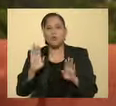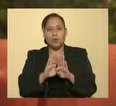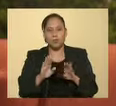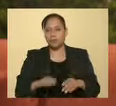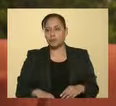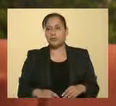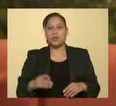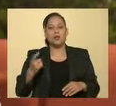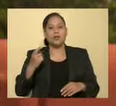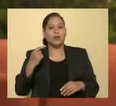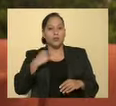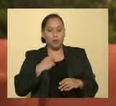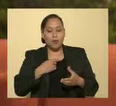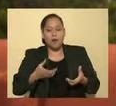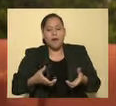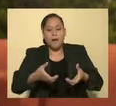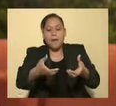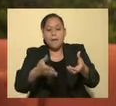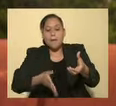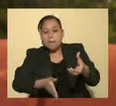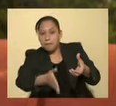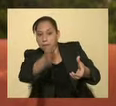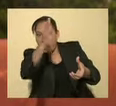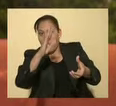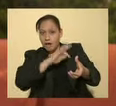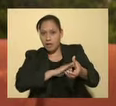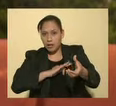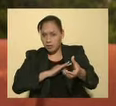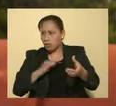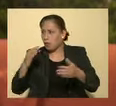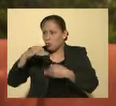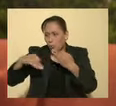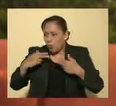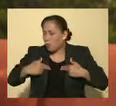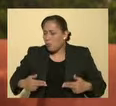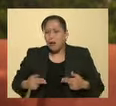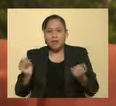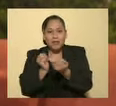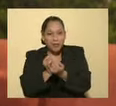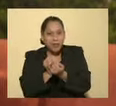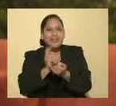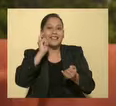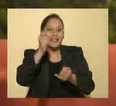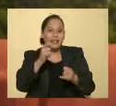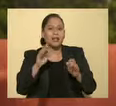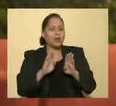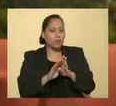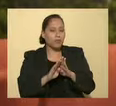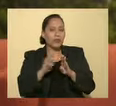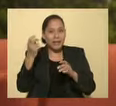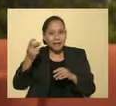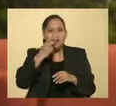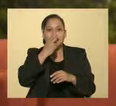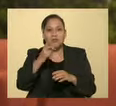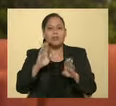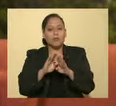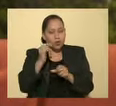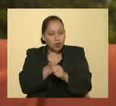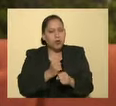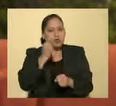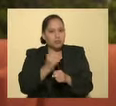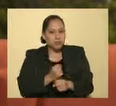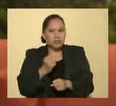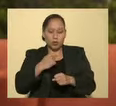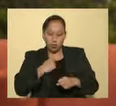mostrándoles que el camino a la felicidad, que es donde estamos hermanados todos, en realidad se conquista con eso que decías tú, forjarlo,